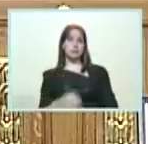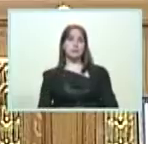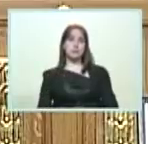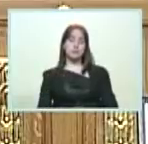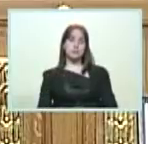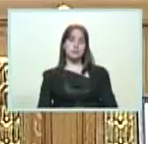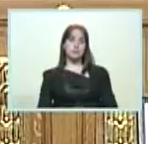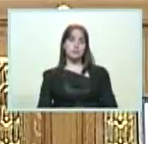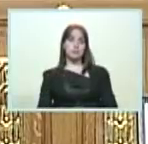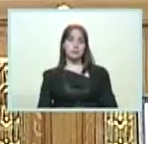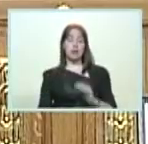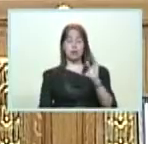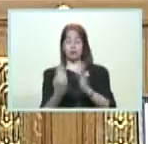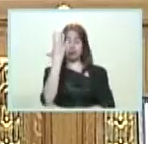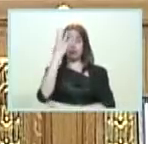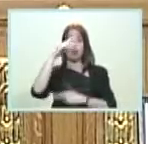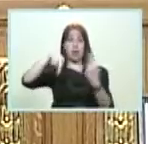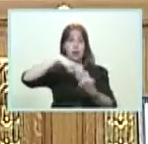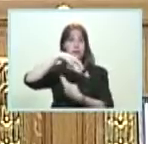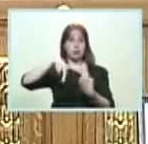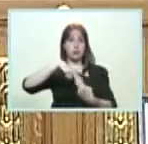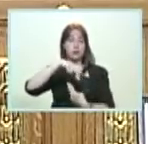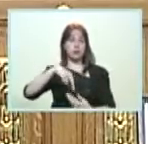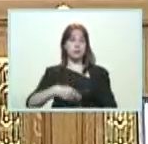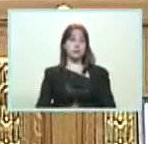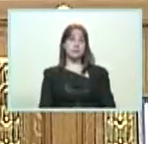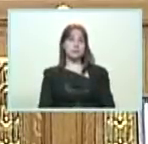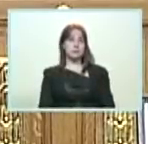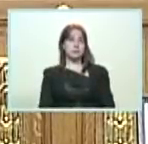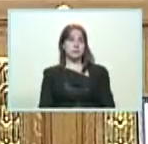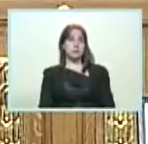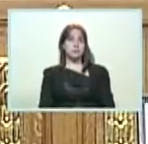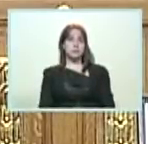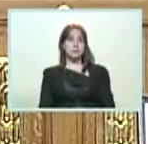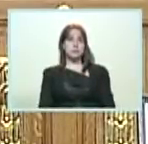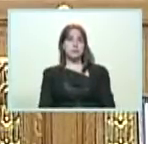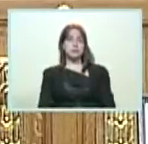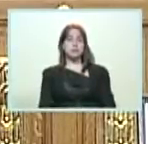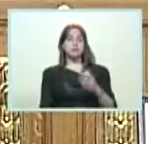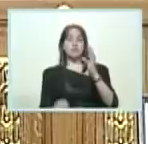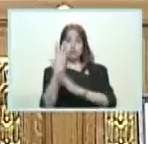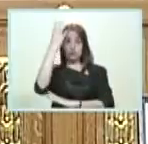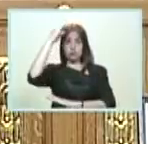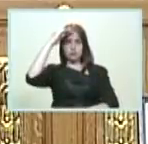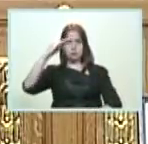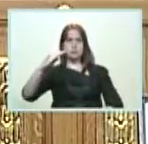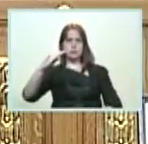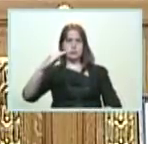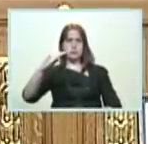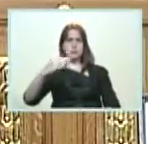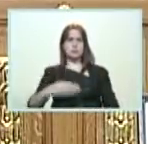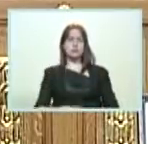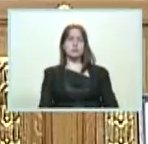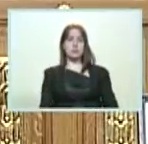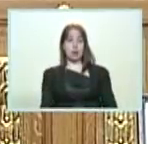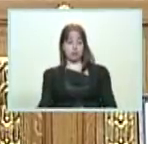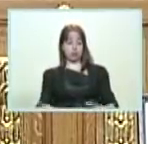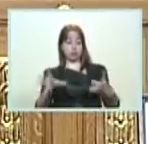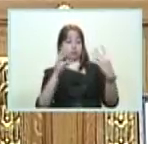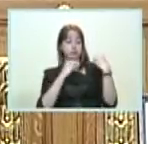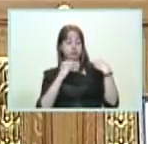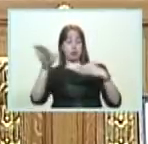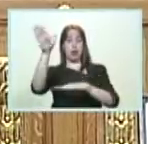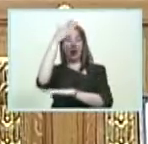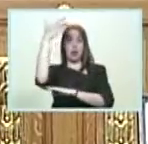la que creó la república, la que creó el ejército, la que adoptó el